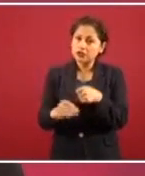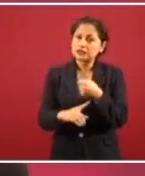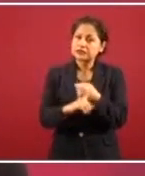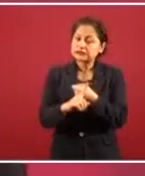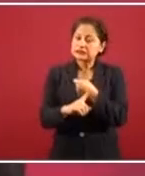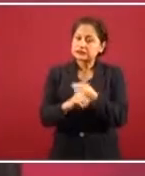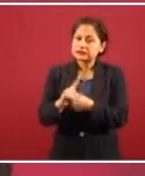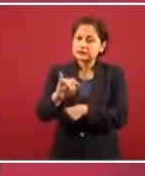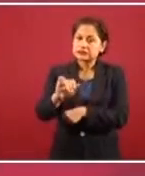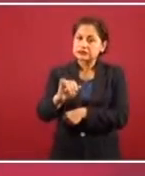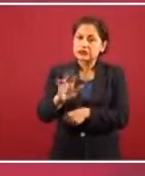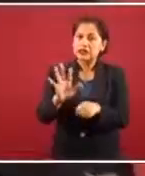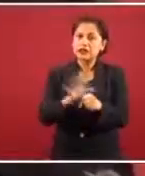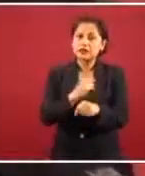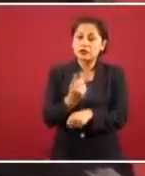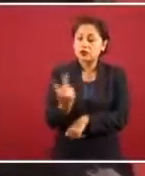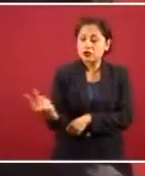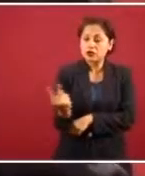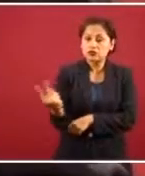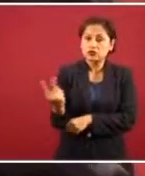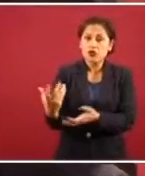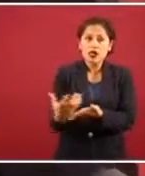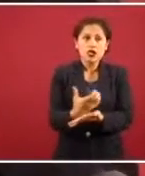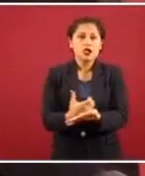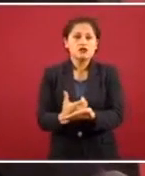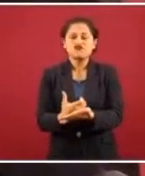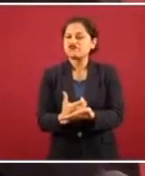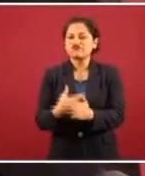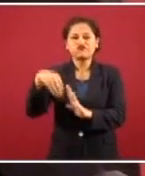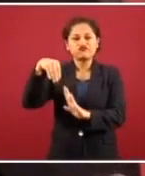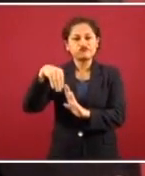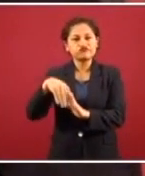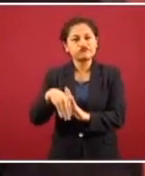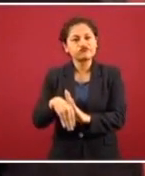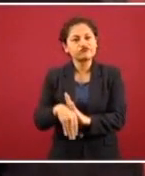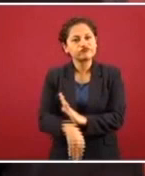Porque han bajado sus ingresos en general.